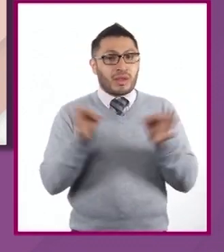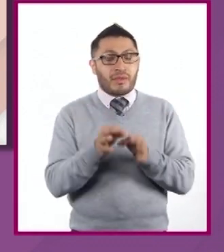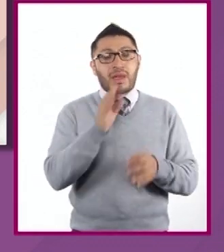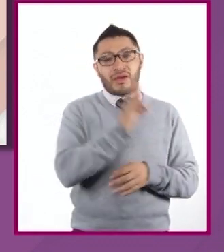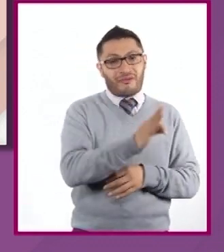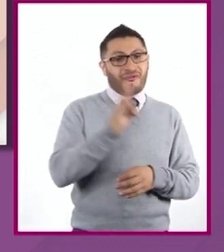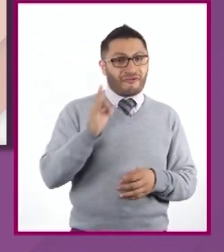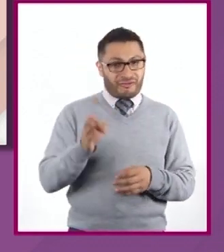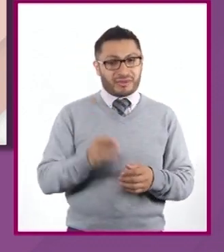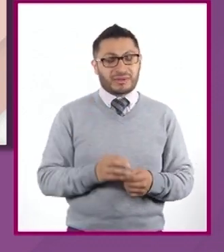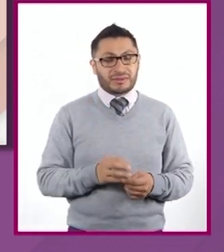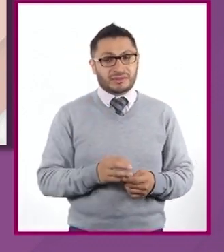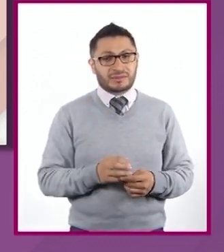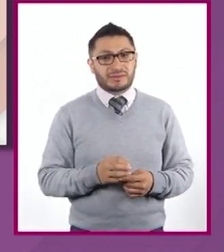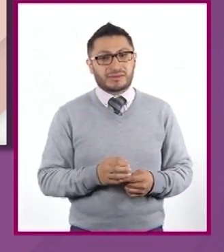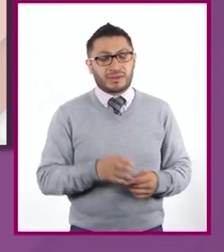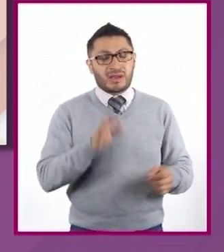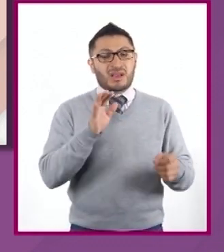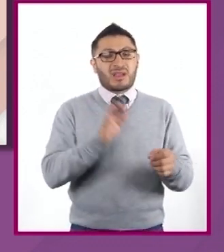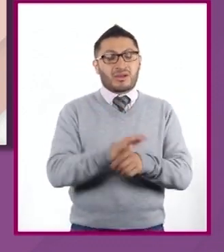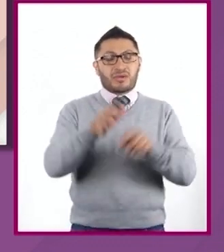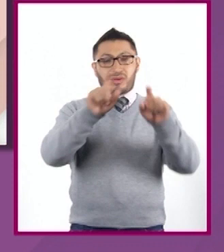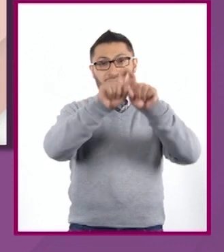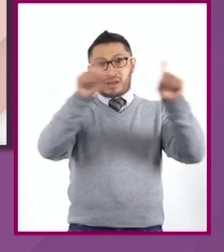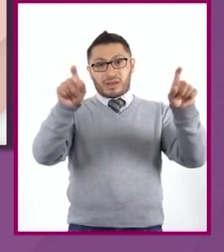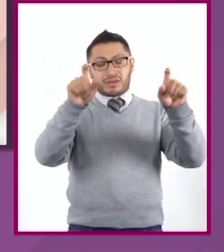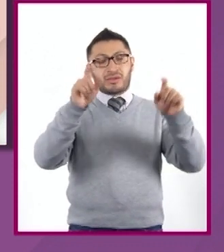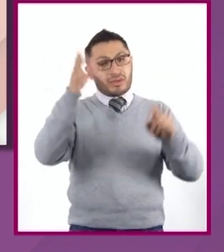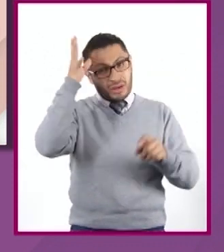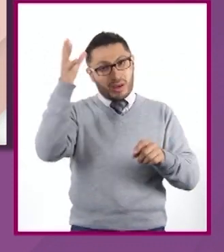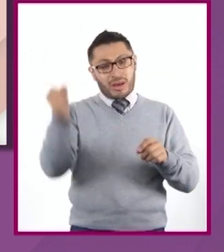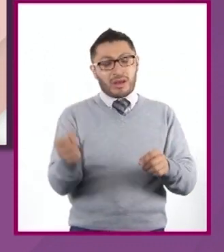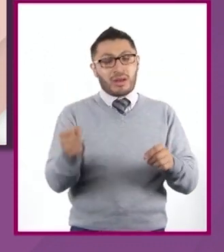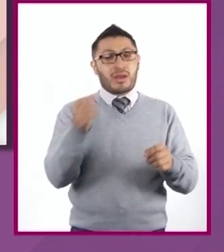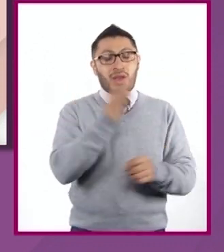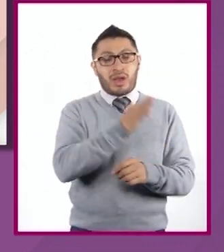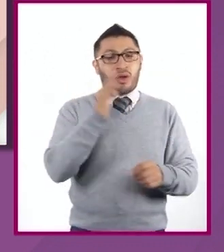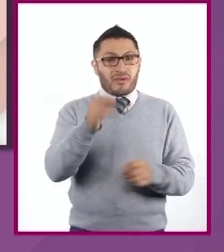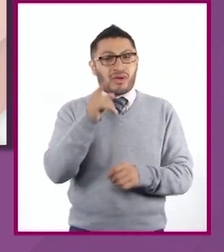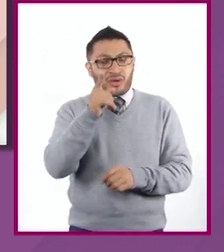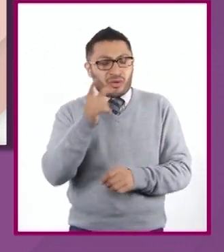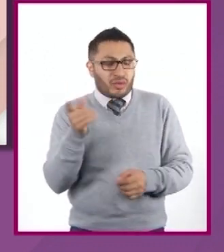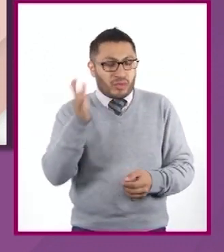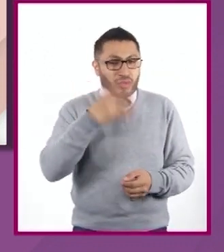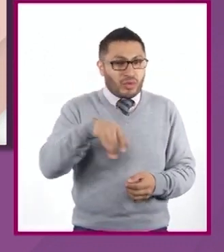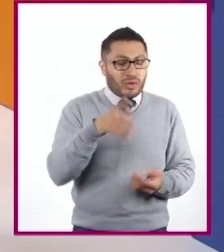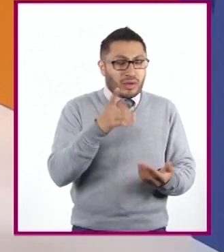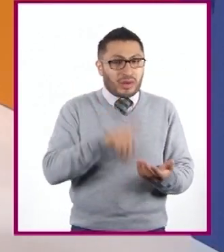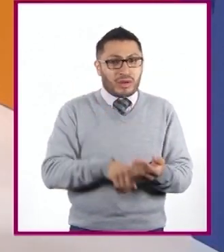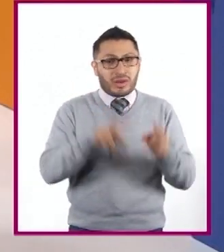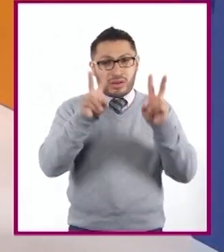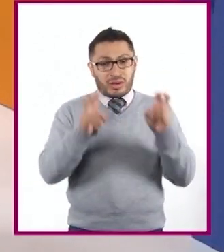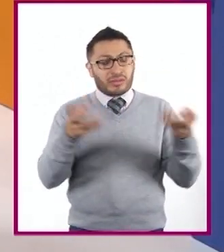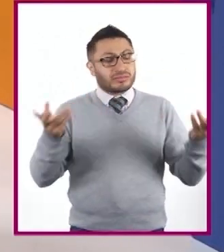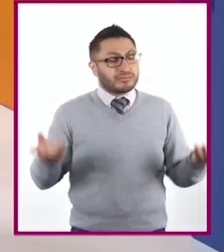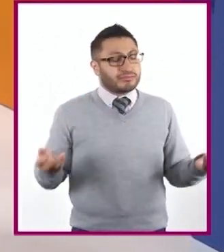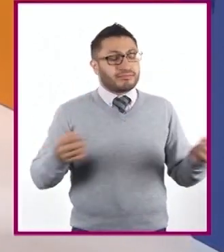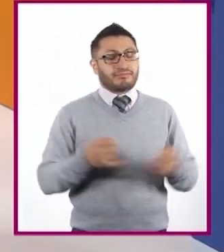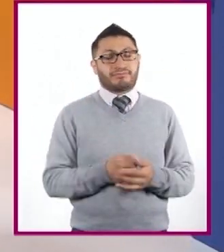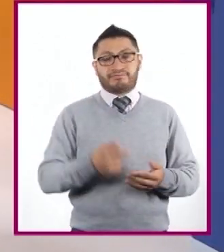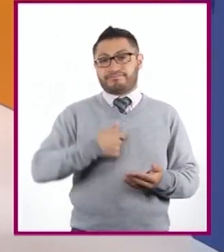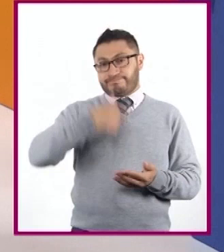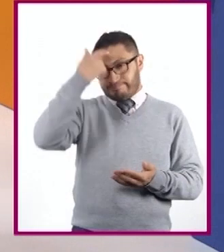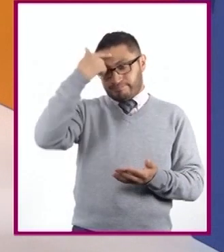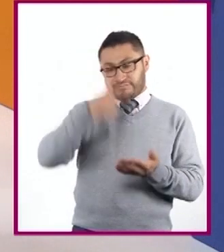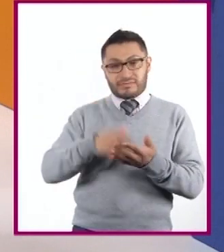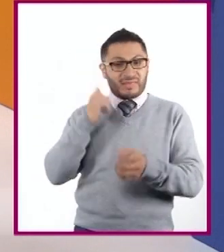fechas. ¿Cuáles serían los títulos, conceptos y fechas que buscarían sobre este tema? Me parece que para